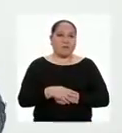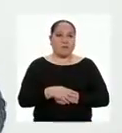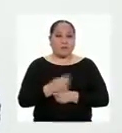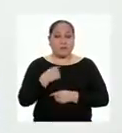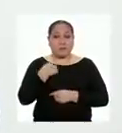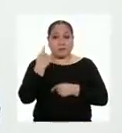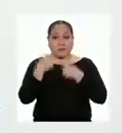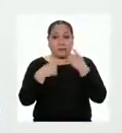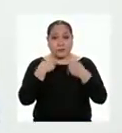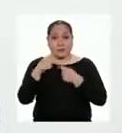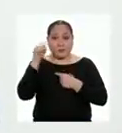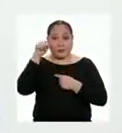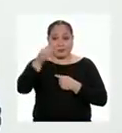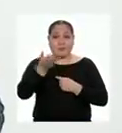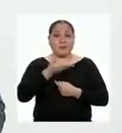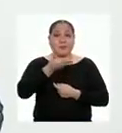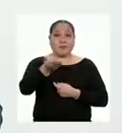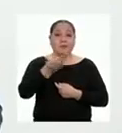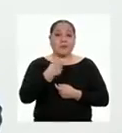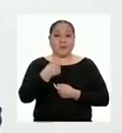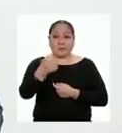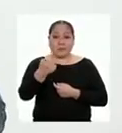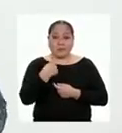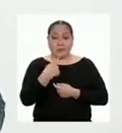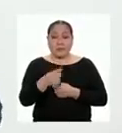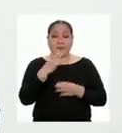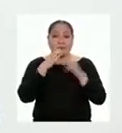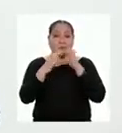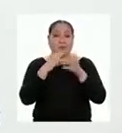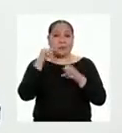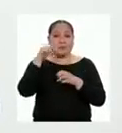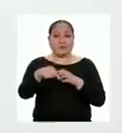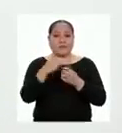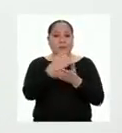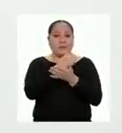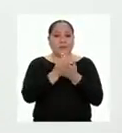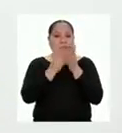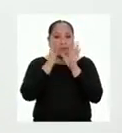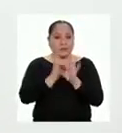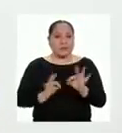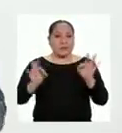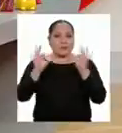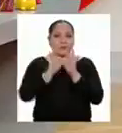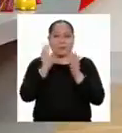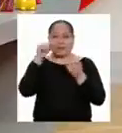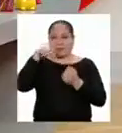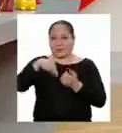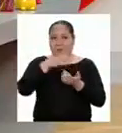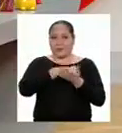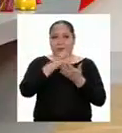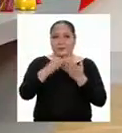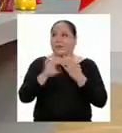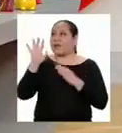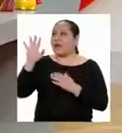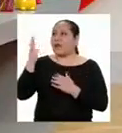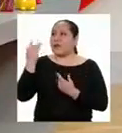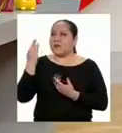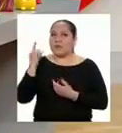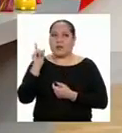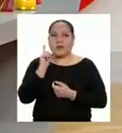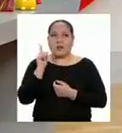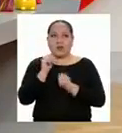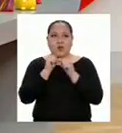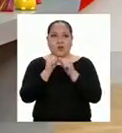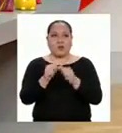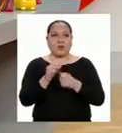que esto que estamos conversando es uno de los puntos importantes del programa de hoy. Espéreme, profesora. Todavía